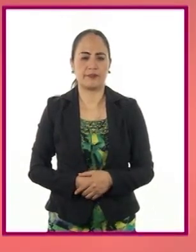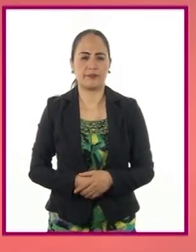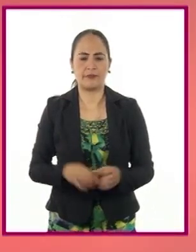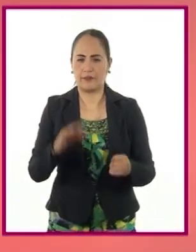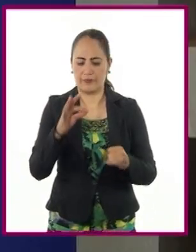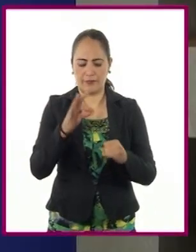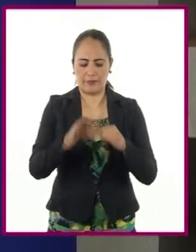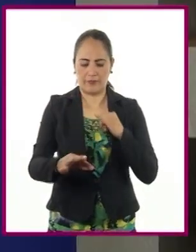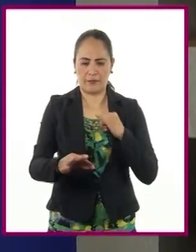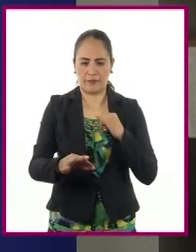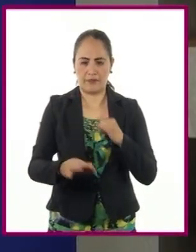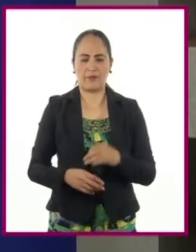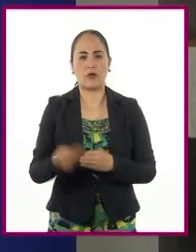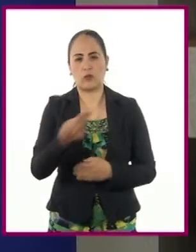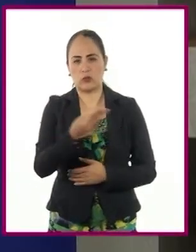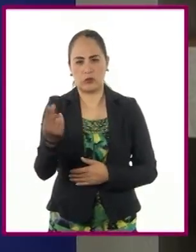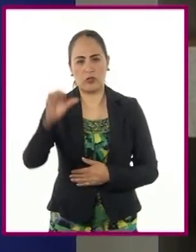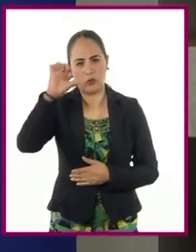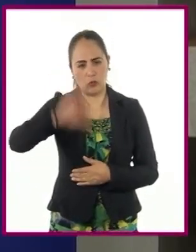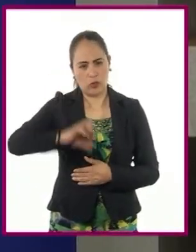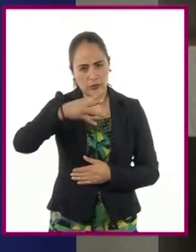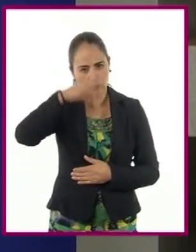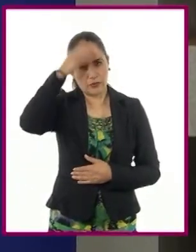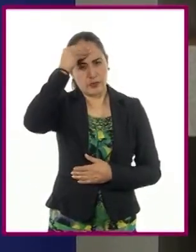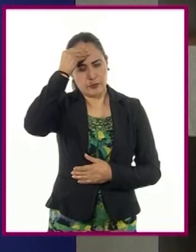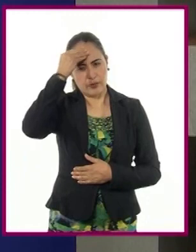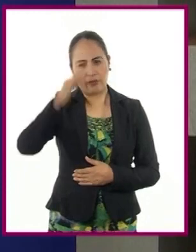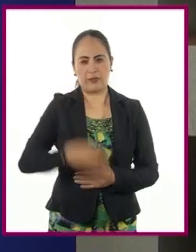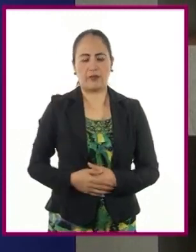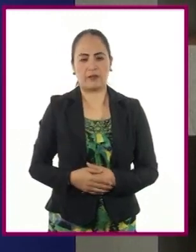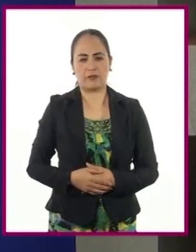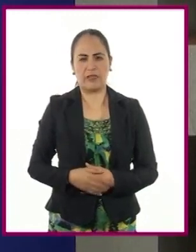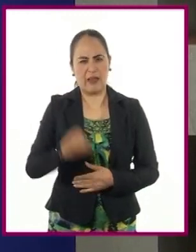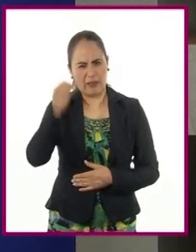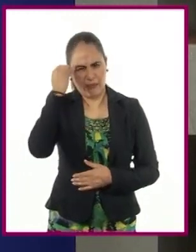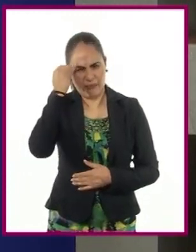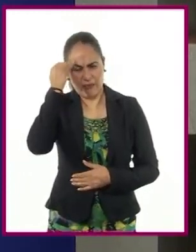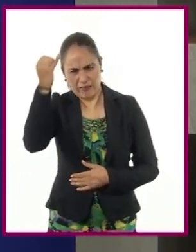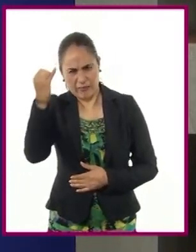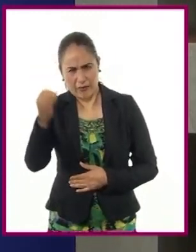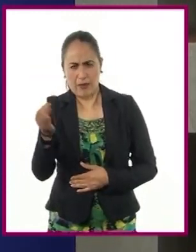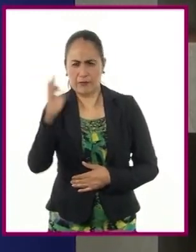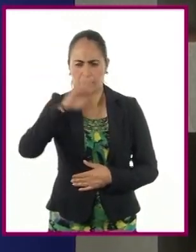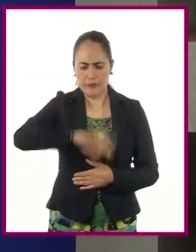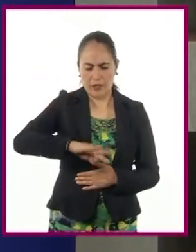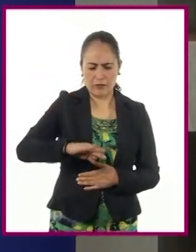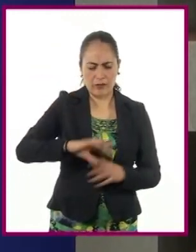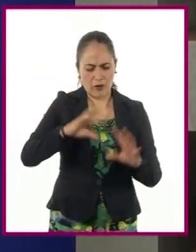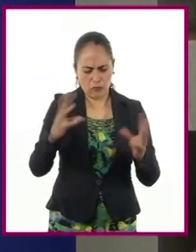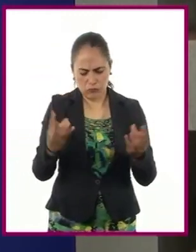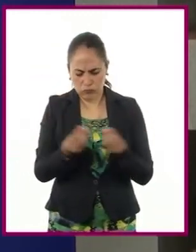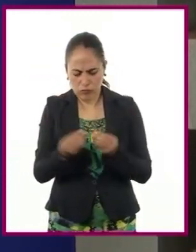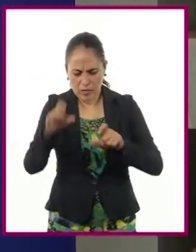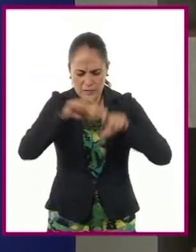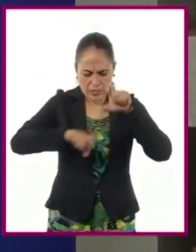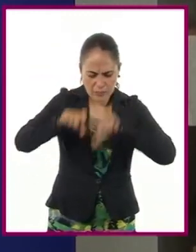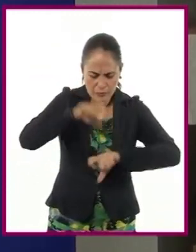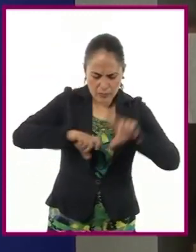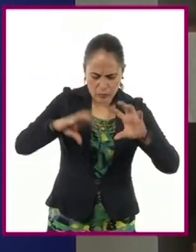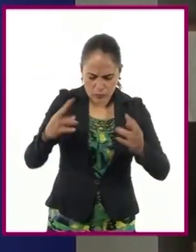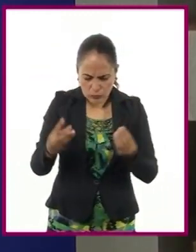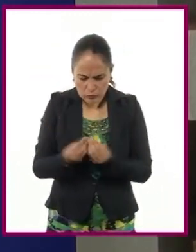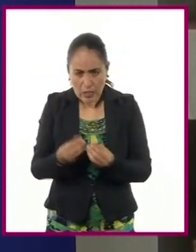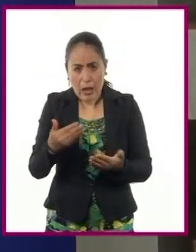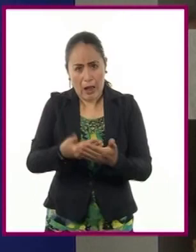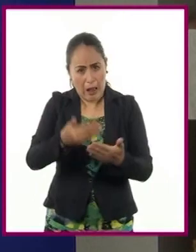último, aprendieron que antes de creer en algunas ideas con respecto a la composición de las sustancias, siempre